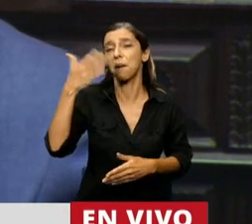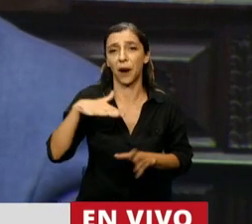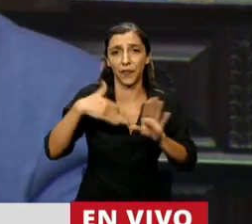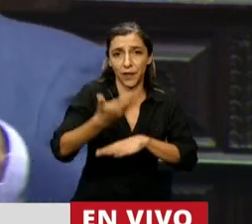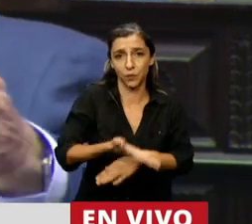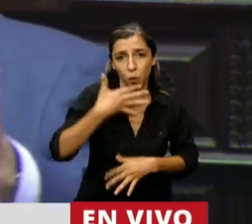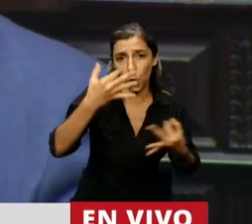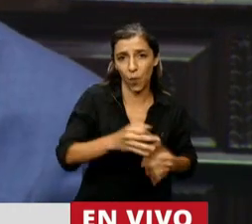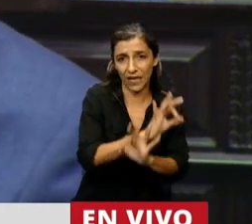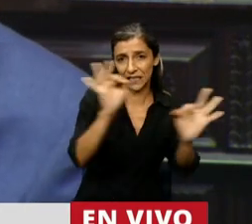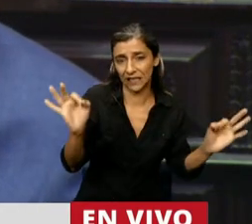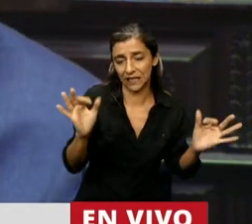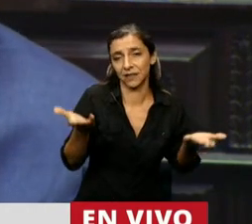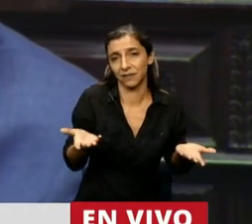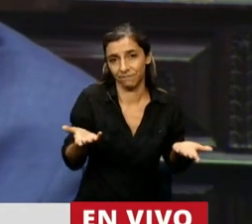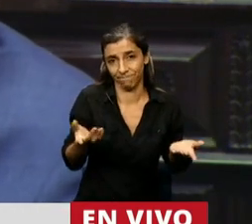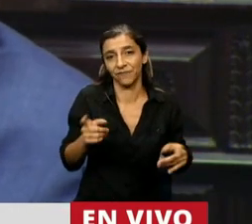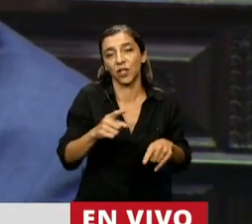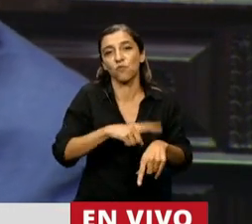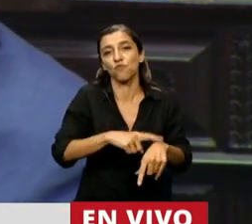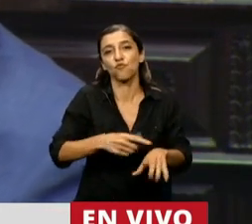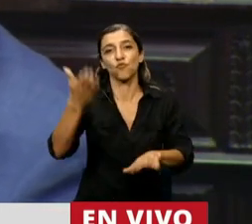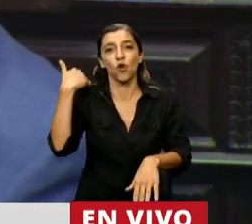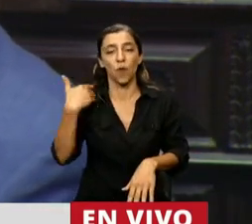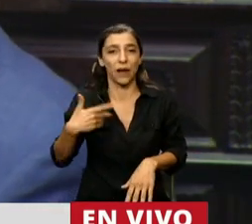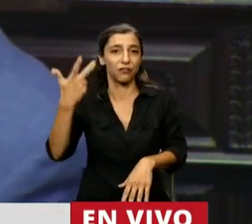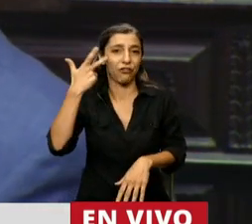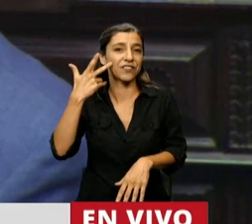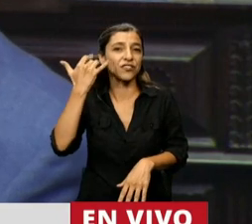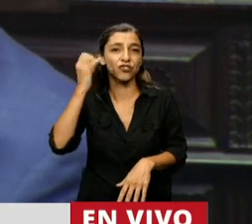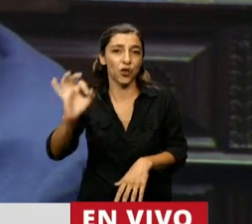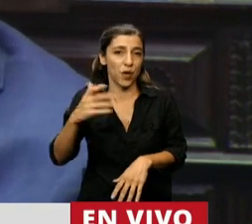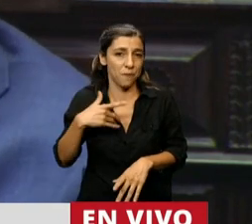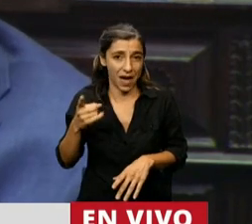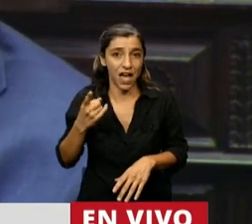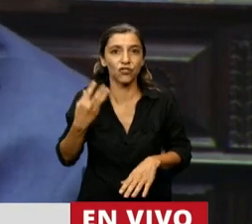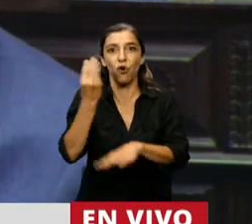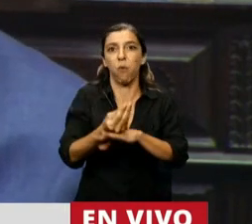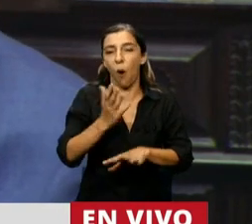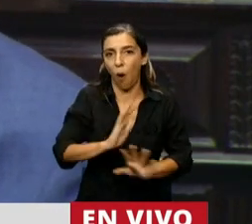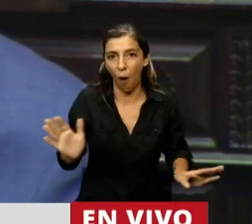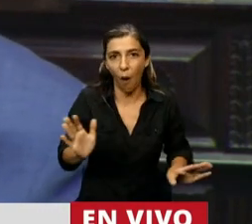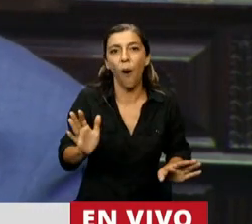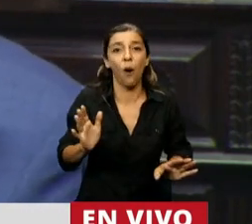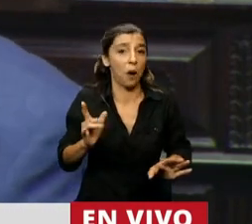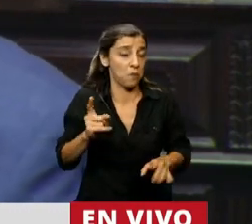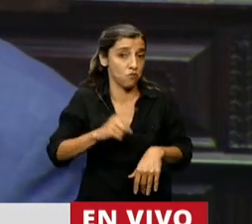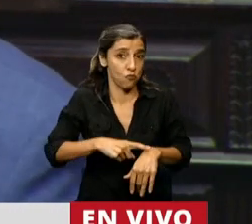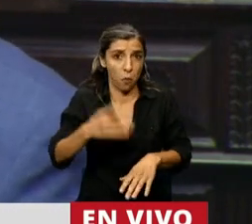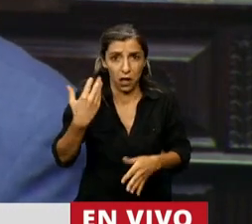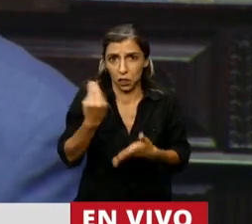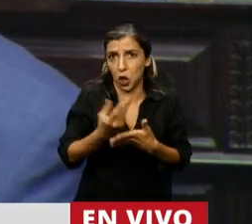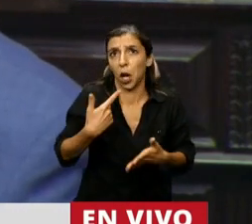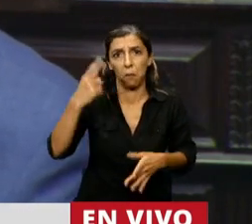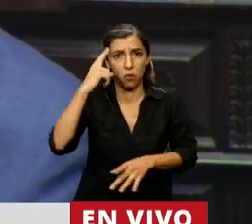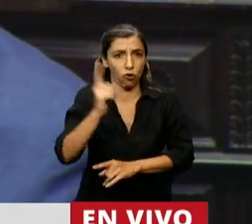decía antes de que le otorgarán el regalito el 18 de mayo del año pasado al ser presidente cargo que nunca se imaginó porque siempre